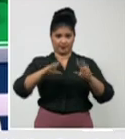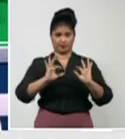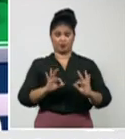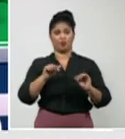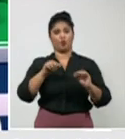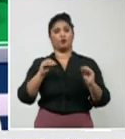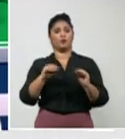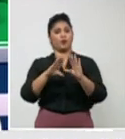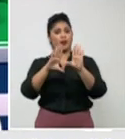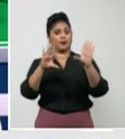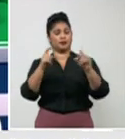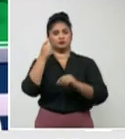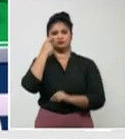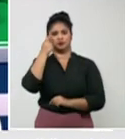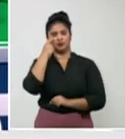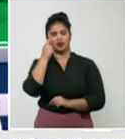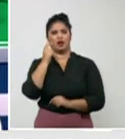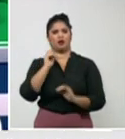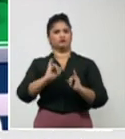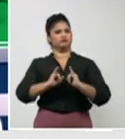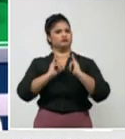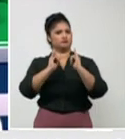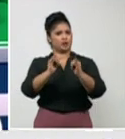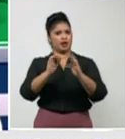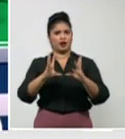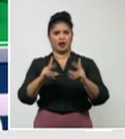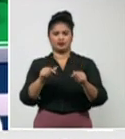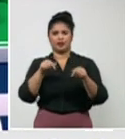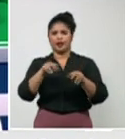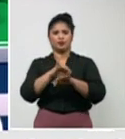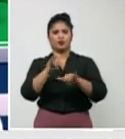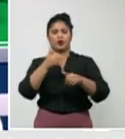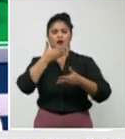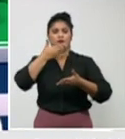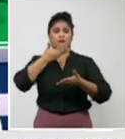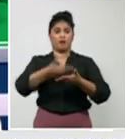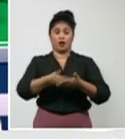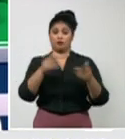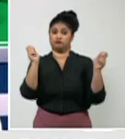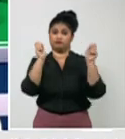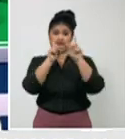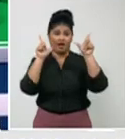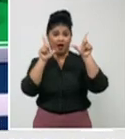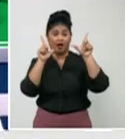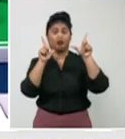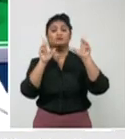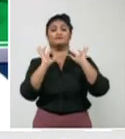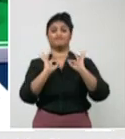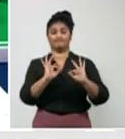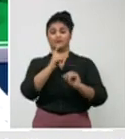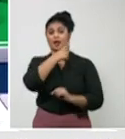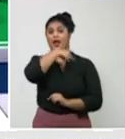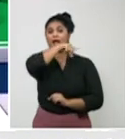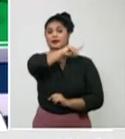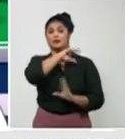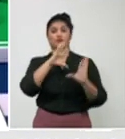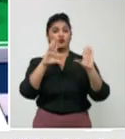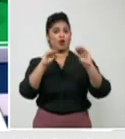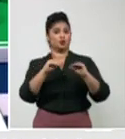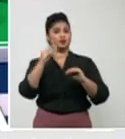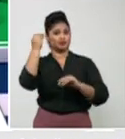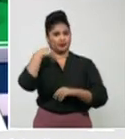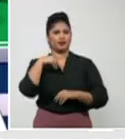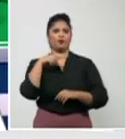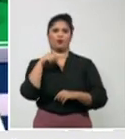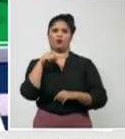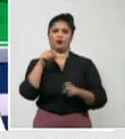que uno se impresiona, ¿no? Ya desde anoche sabíamos que era una cifra elevada, eso se trabaja toda la madrugada